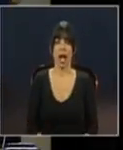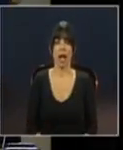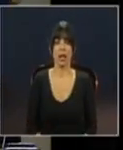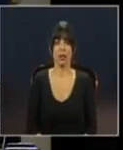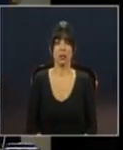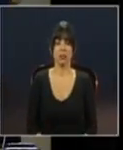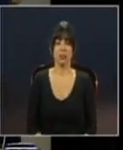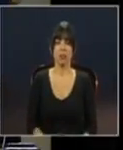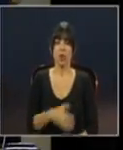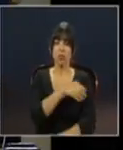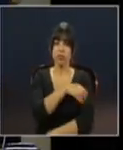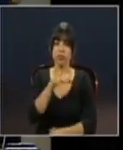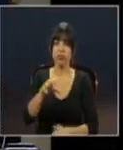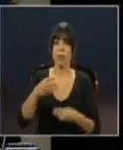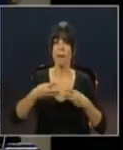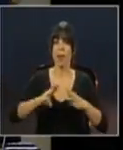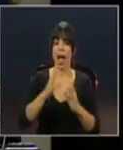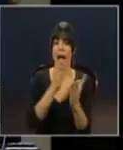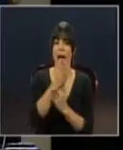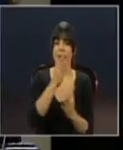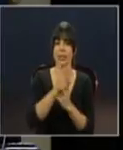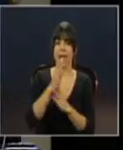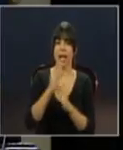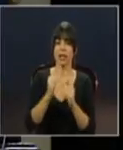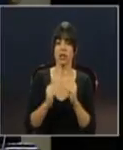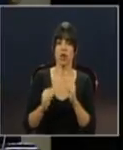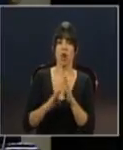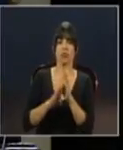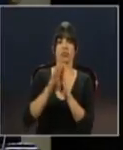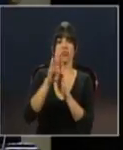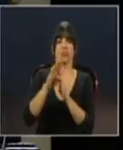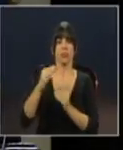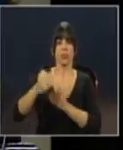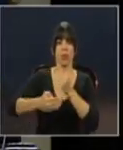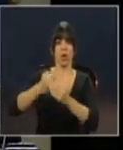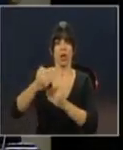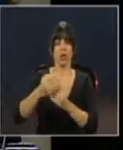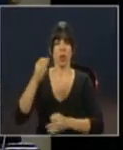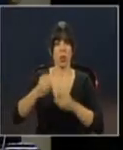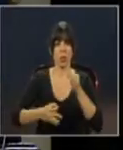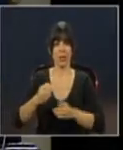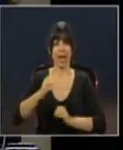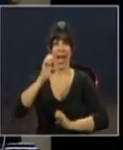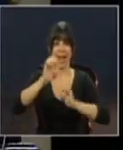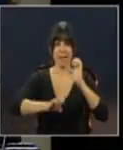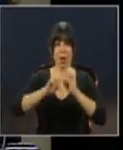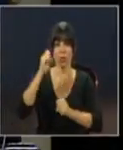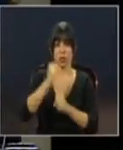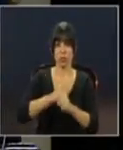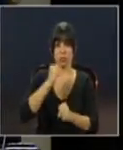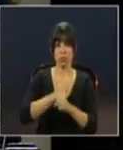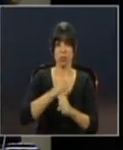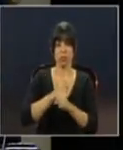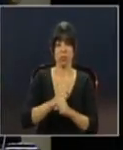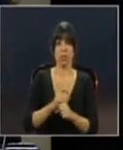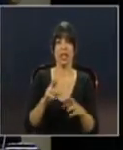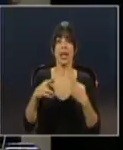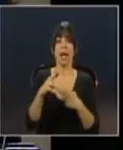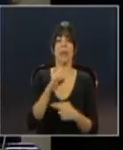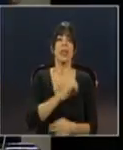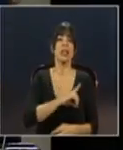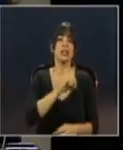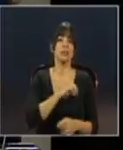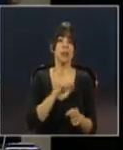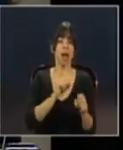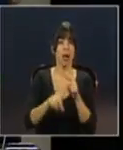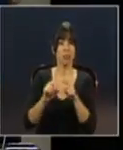a fortalecer los mecanismos de acceso y ascenso en la carrera judicial, la evaluación del desempeño y el régimen disciplinario, entre